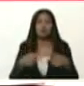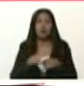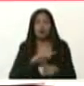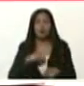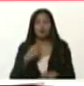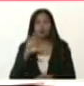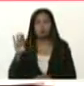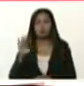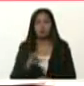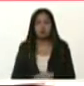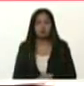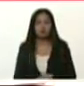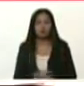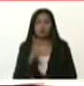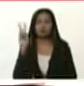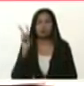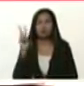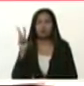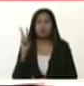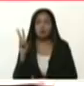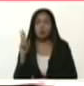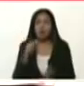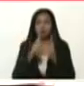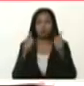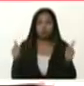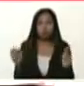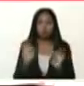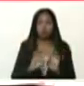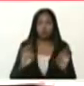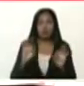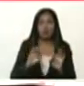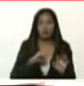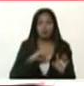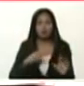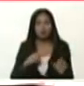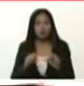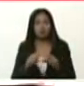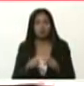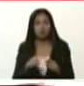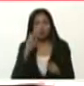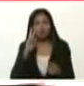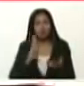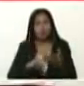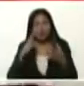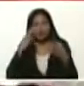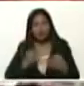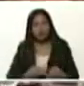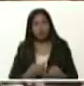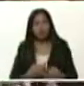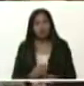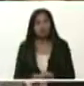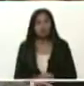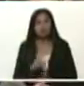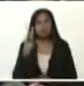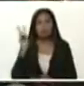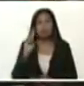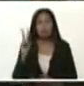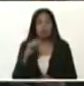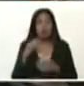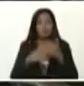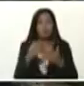país. A Venezuela no la va a detener nada ni nadie. Tengan la seguridad absoluta que Venezuela va a